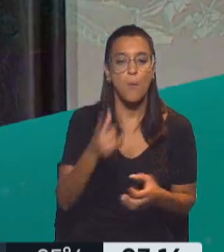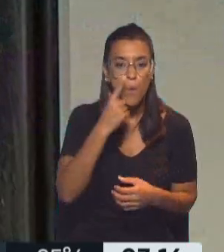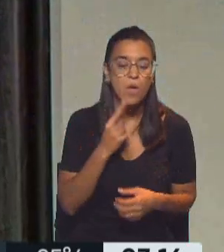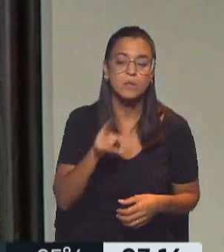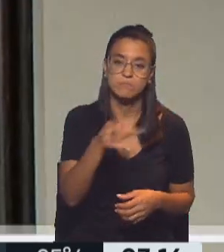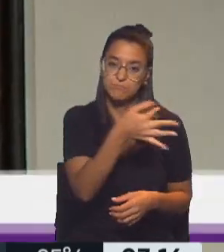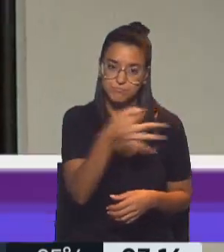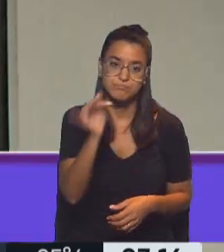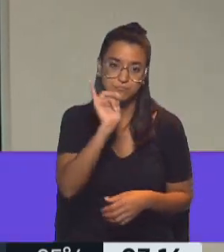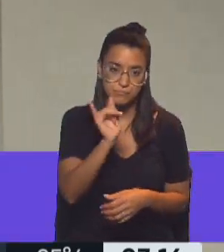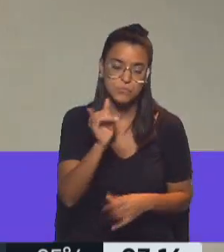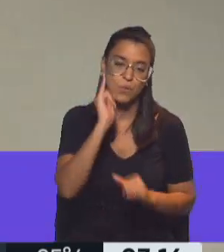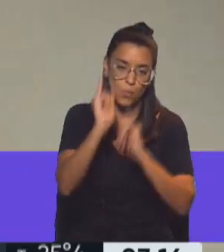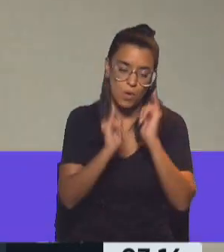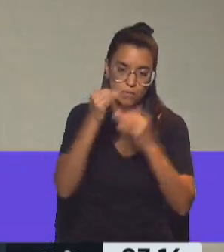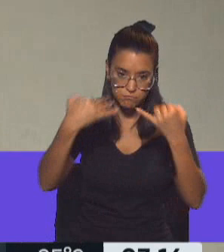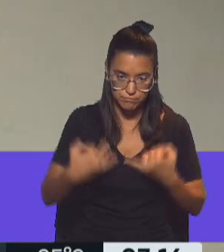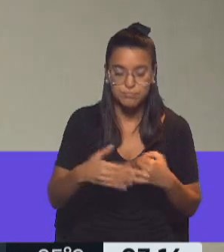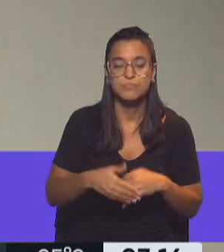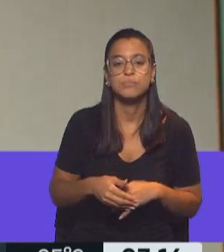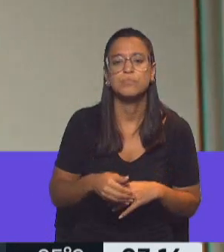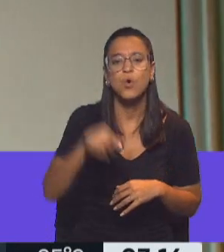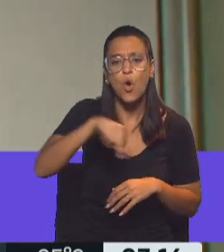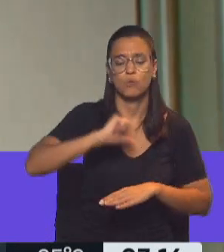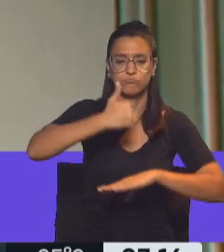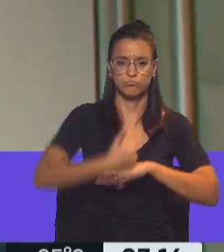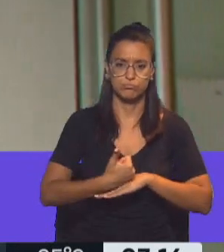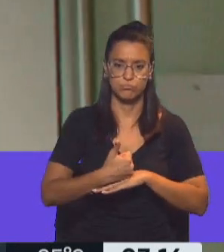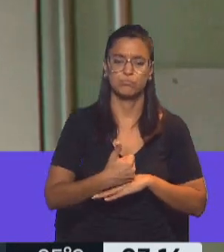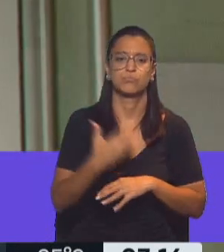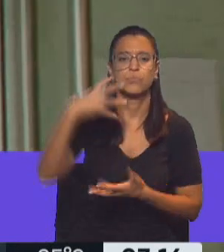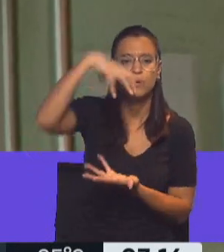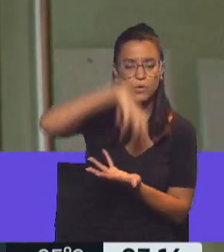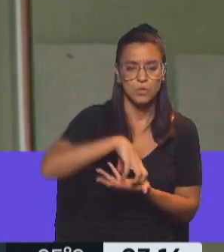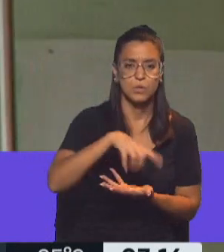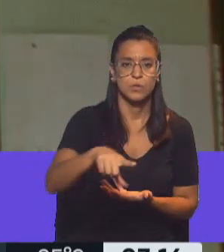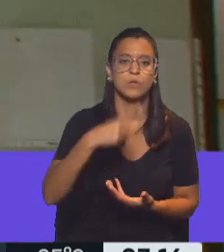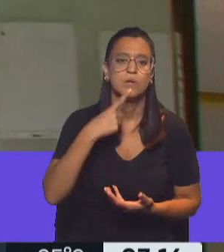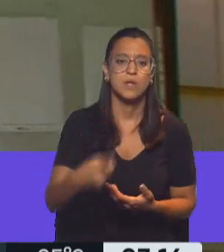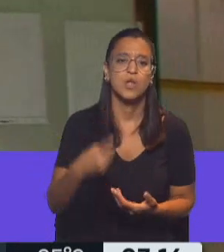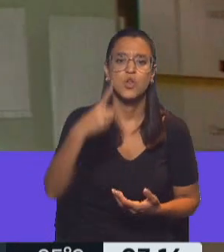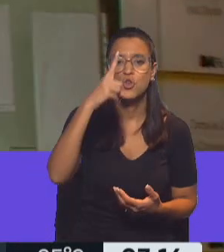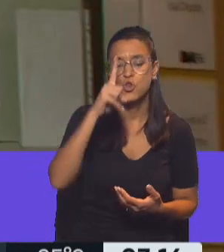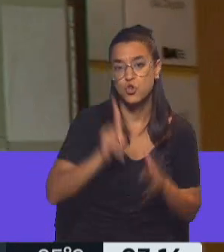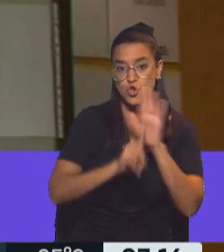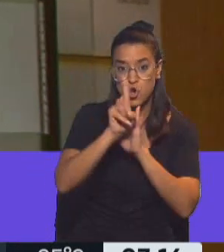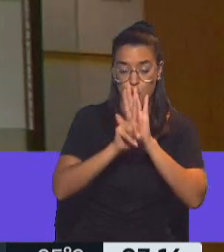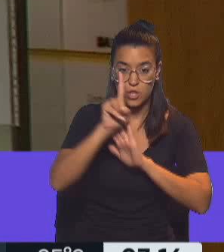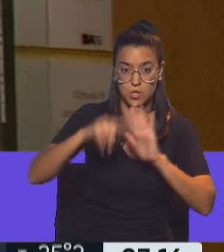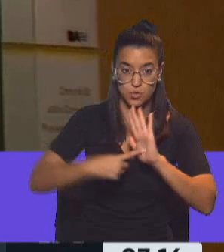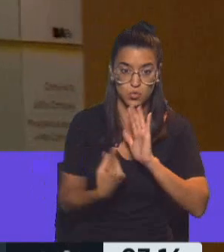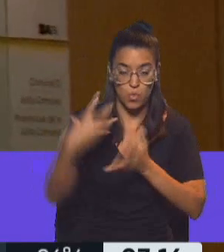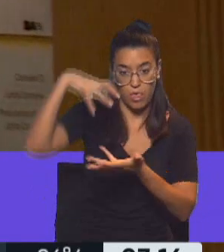atinada tu descripciones estamos ubicados en la unidad de flagrancia al norte de la ciudad de buenos